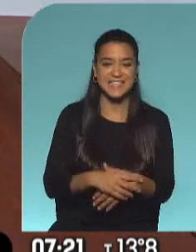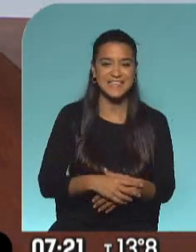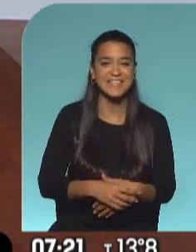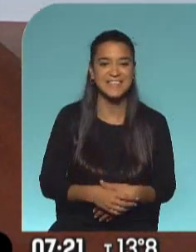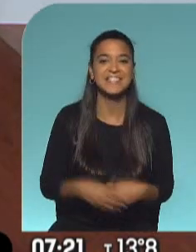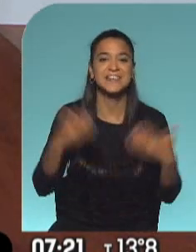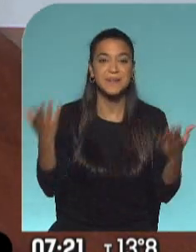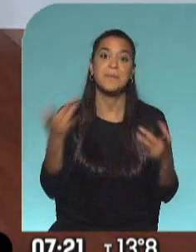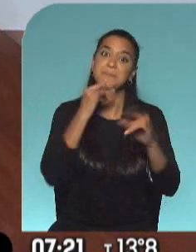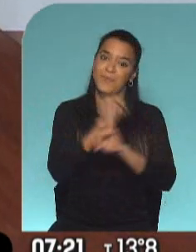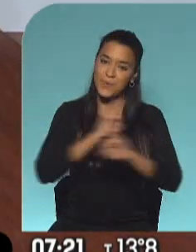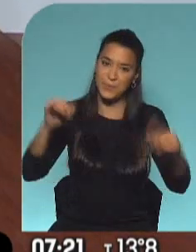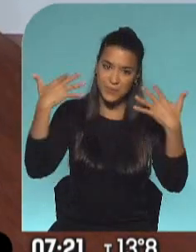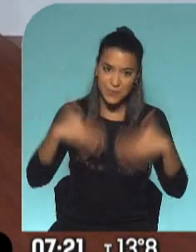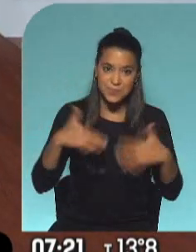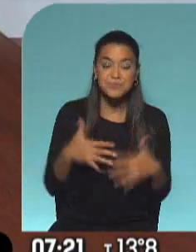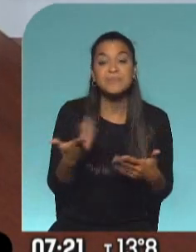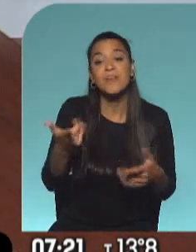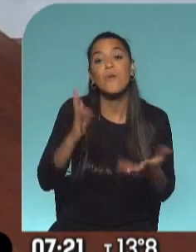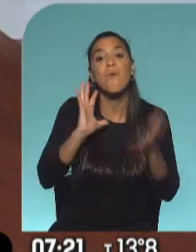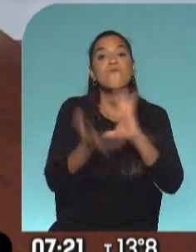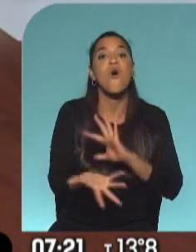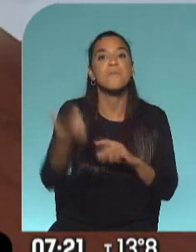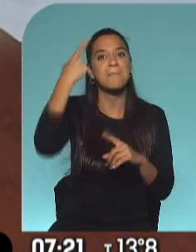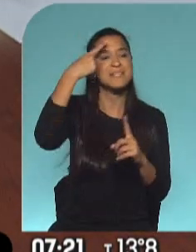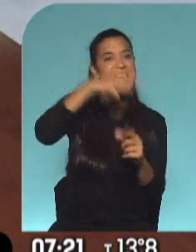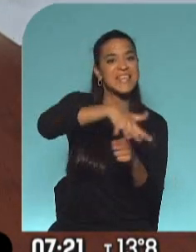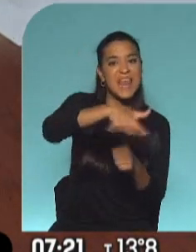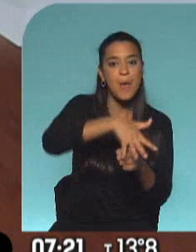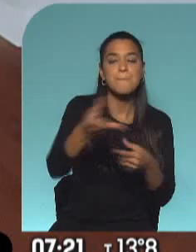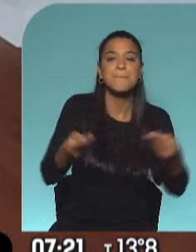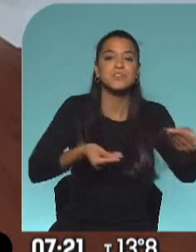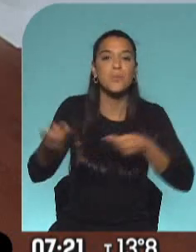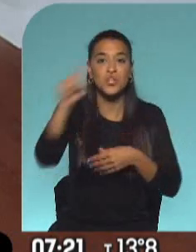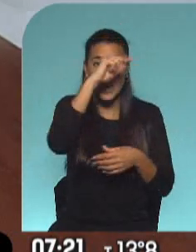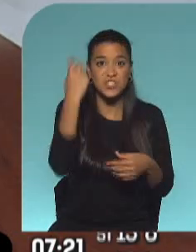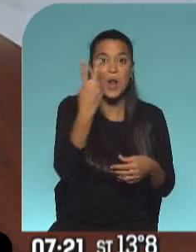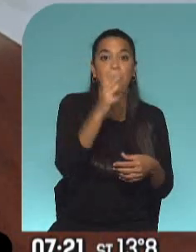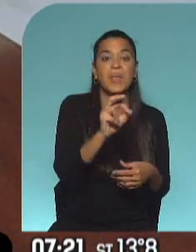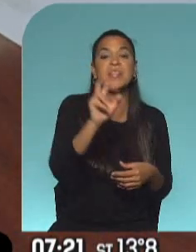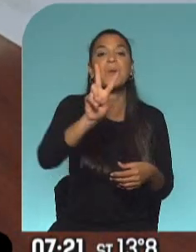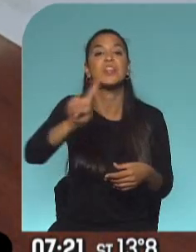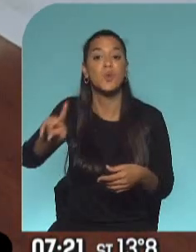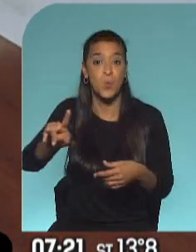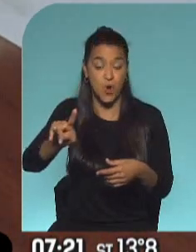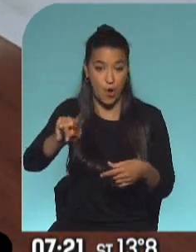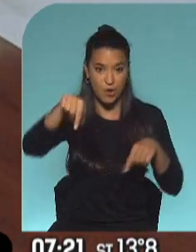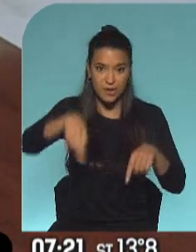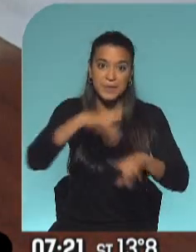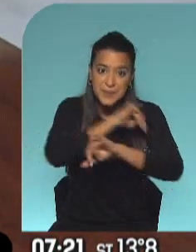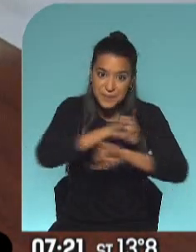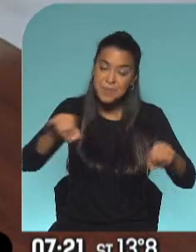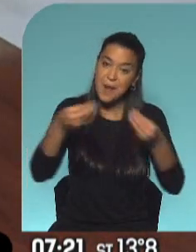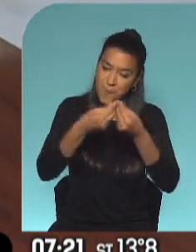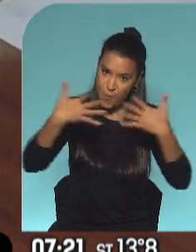A ver, es un claro mensaje, ¿eh? La perspectiva de género en el presupuesto nacional 2021, un claro mensaje